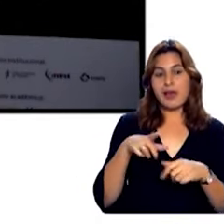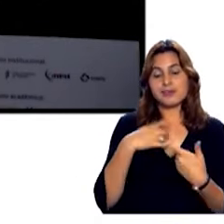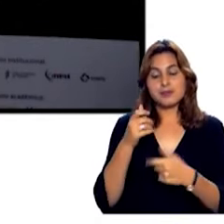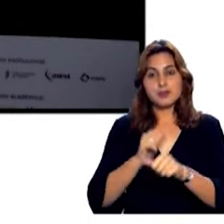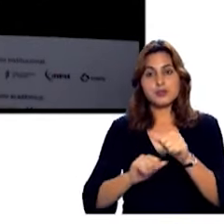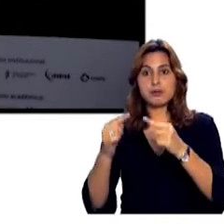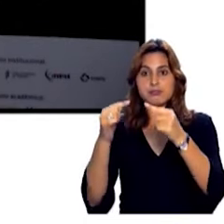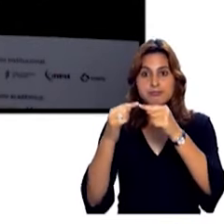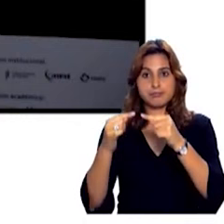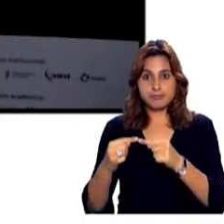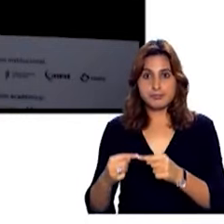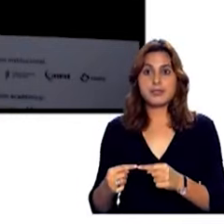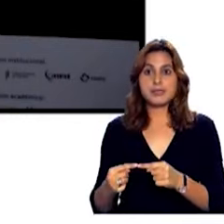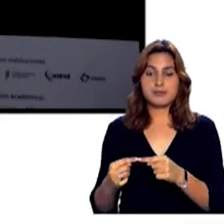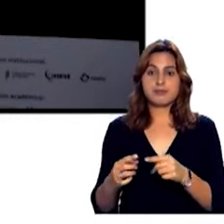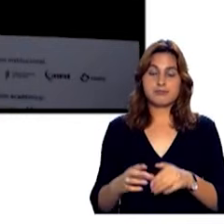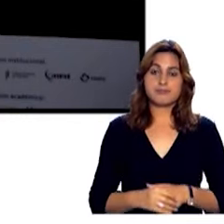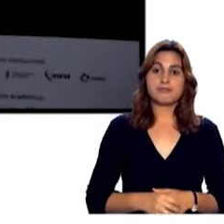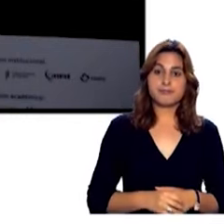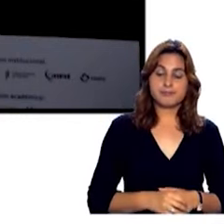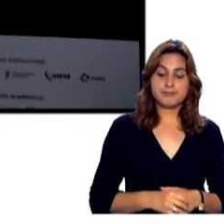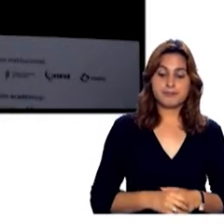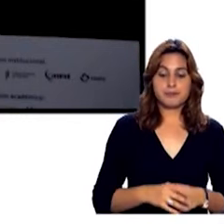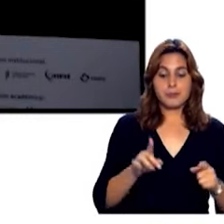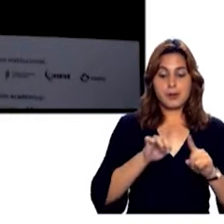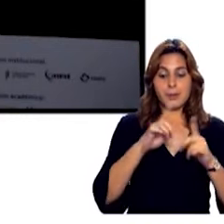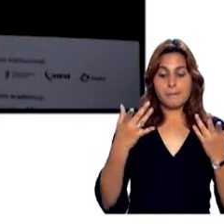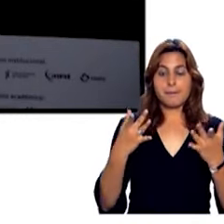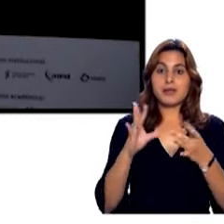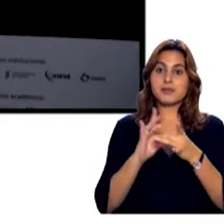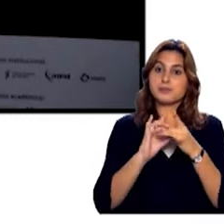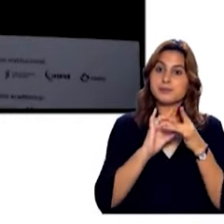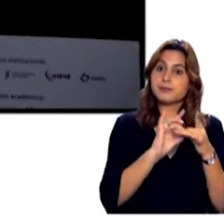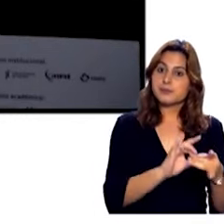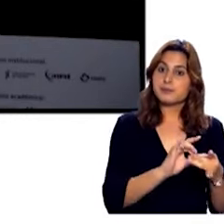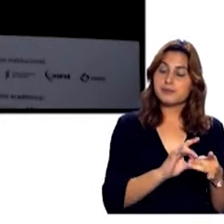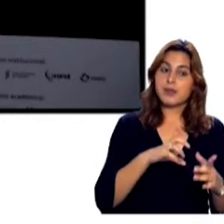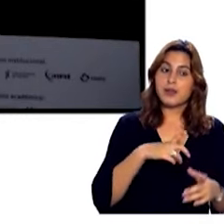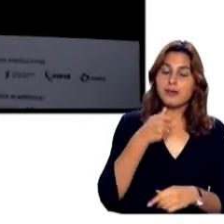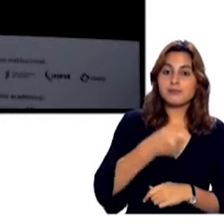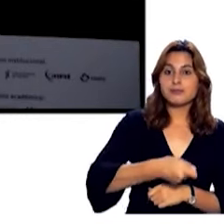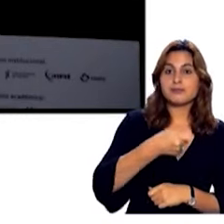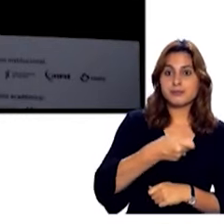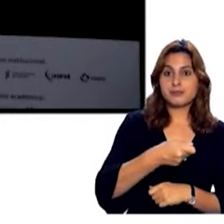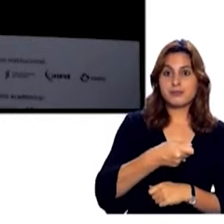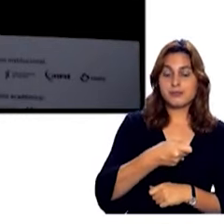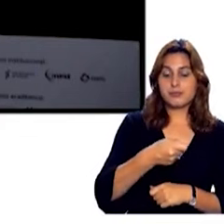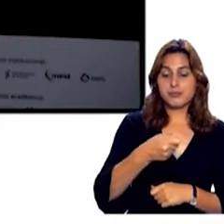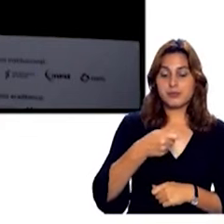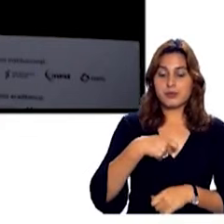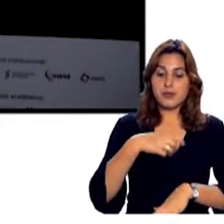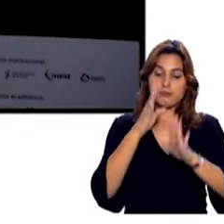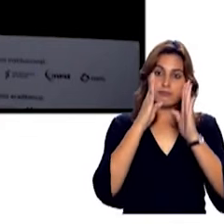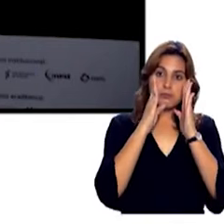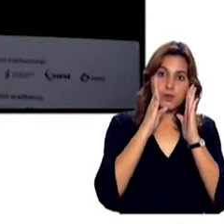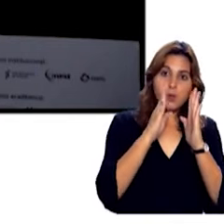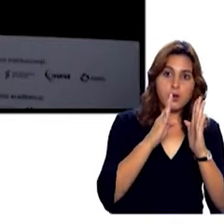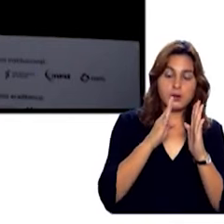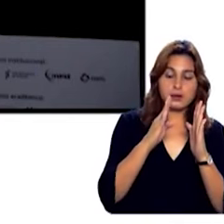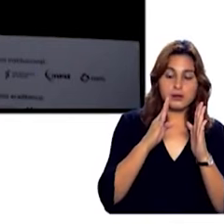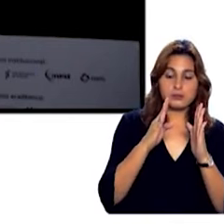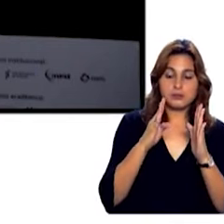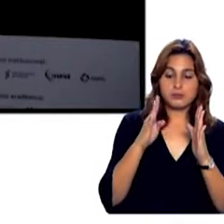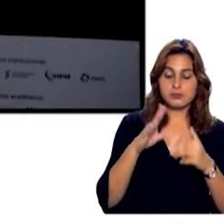ES vinculación exe que se constate era la interpretación tradicional de Una determinada institución escalamiento